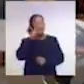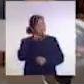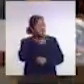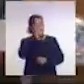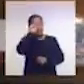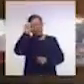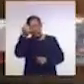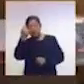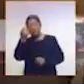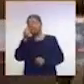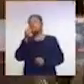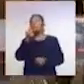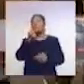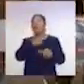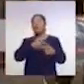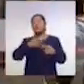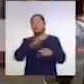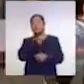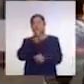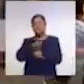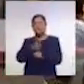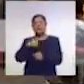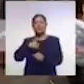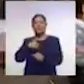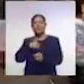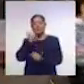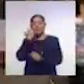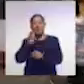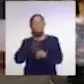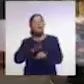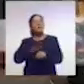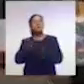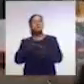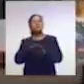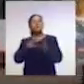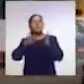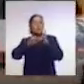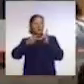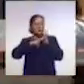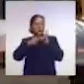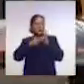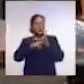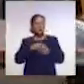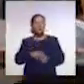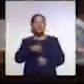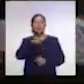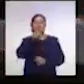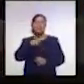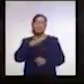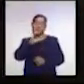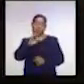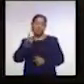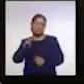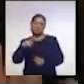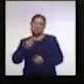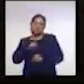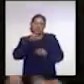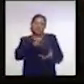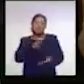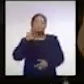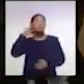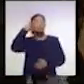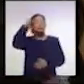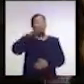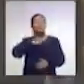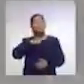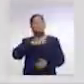hasta especialistas, pero pues yo busco un área más de ingeniería y así, pero me dijeron que dejara mi CV y ya si en un futuro hay una vacante,